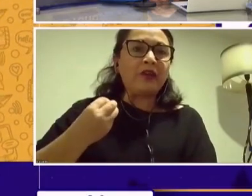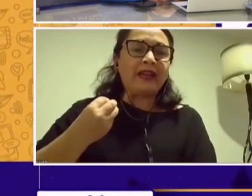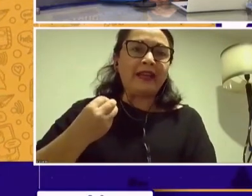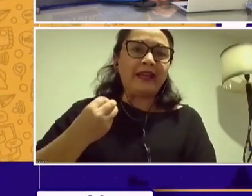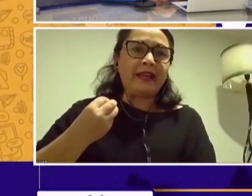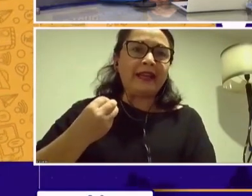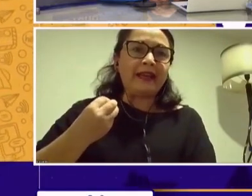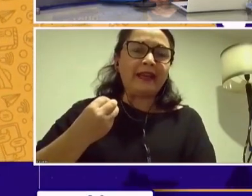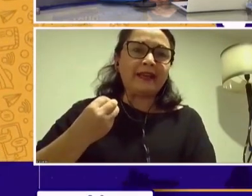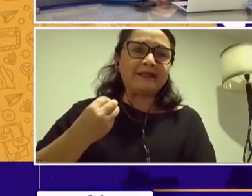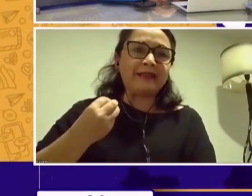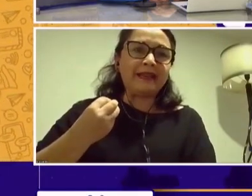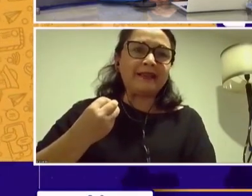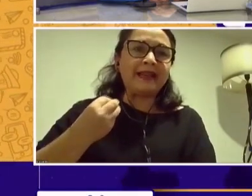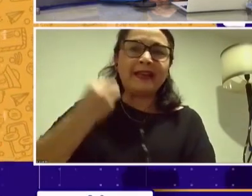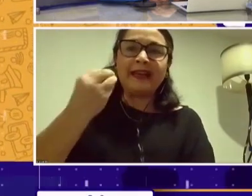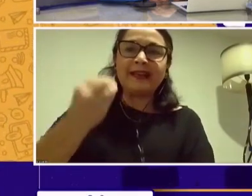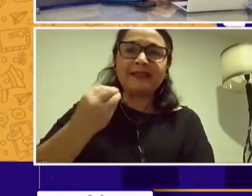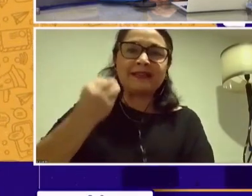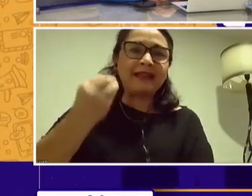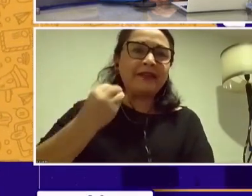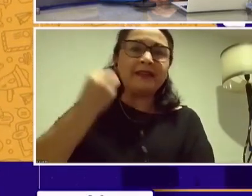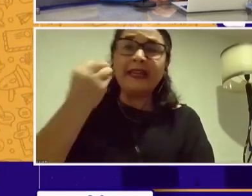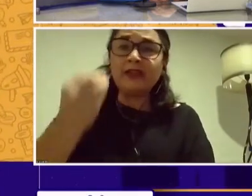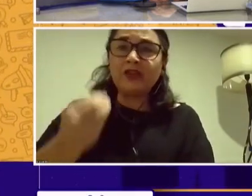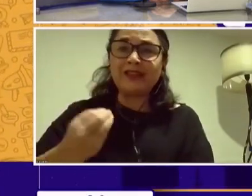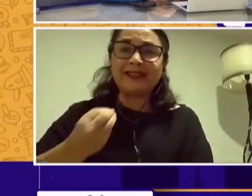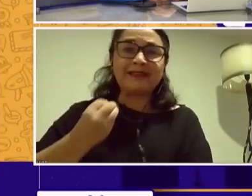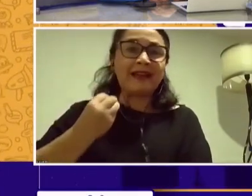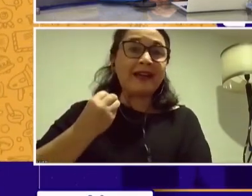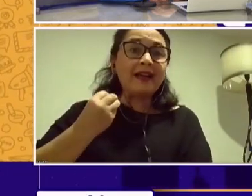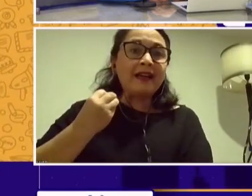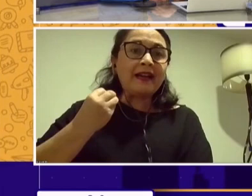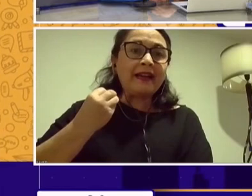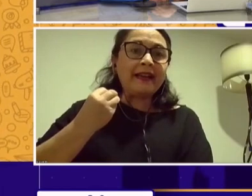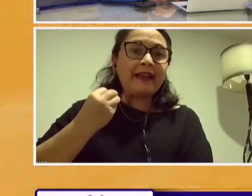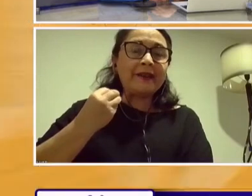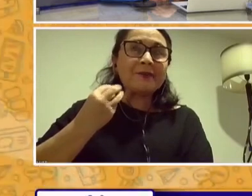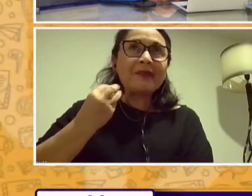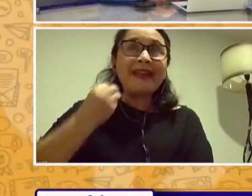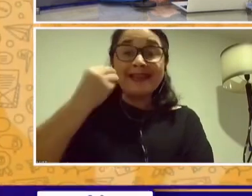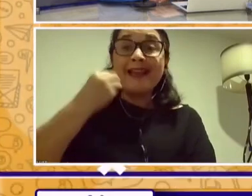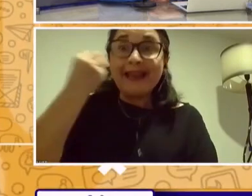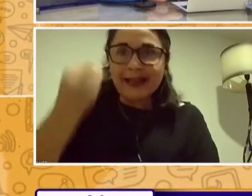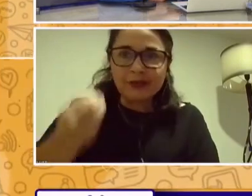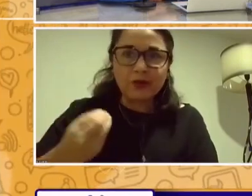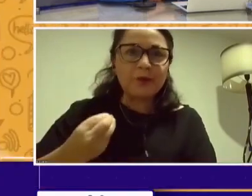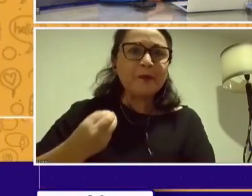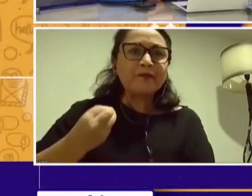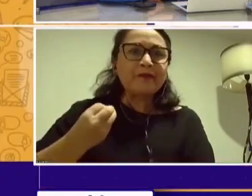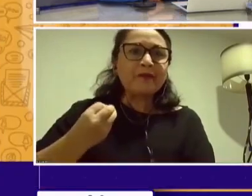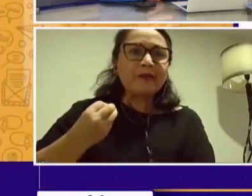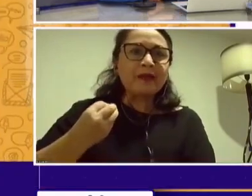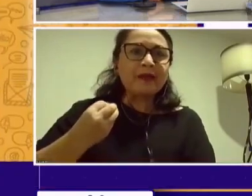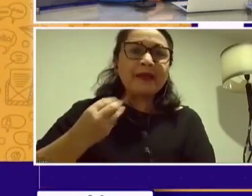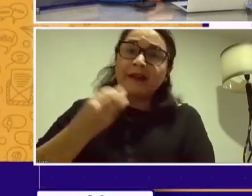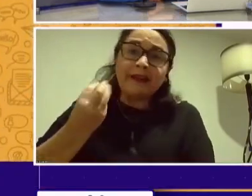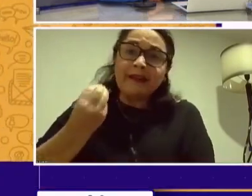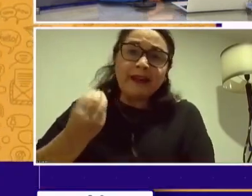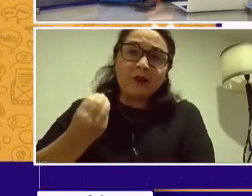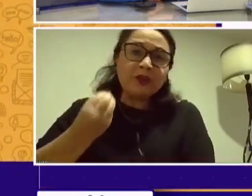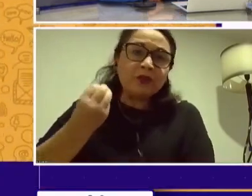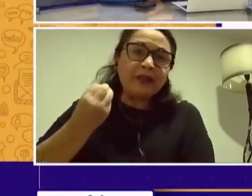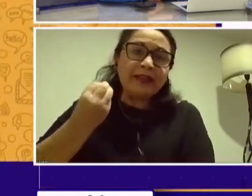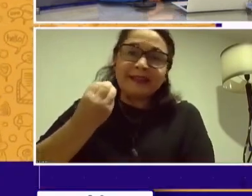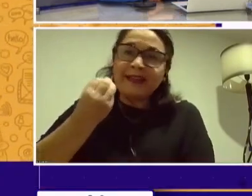porque se cree que se está defendiendo, que se está legislando, y